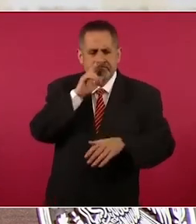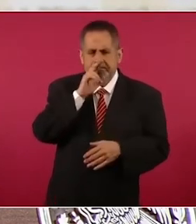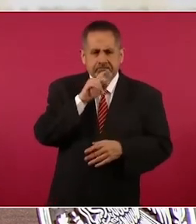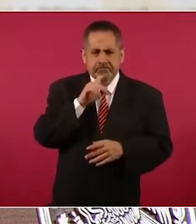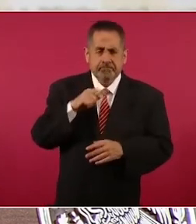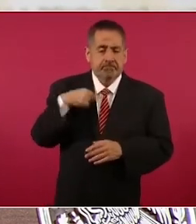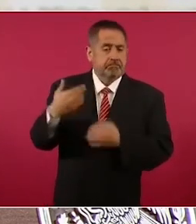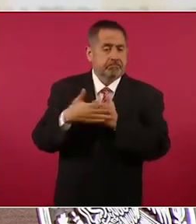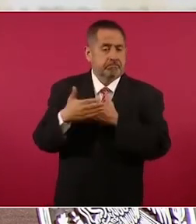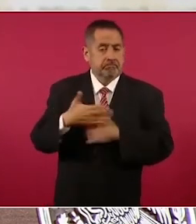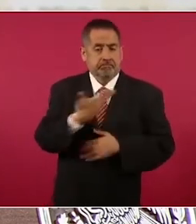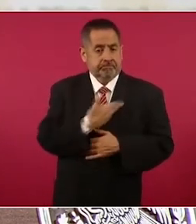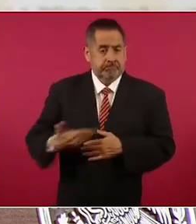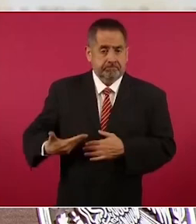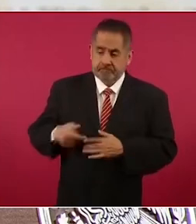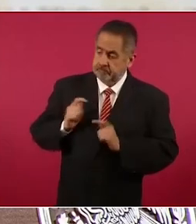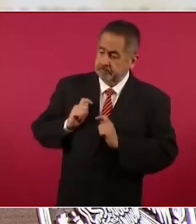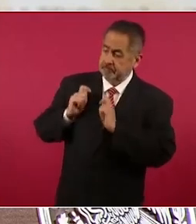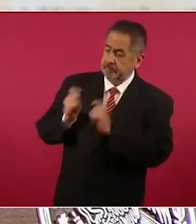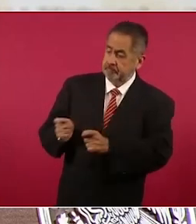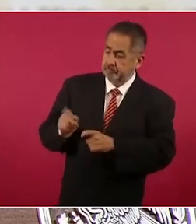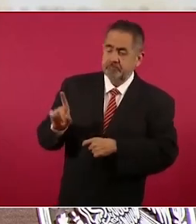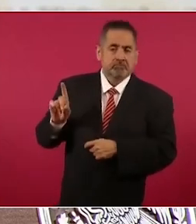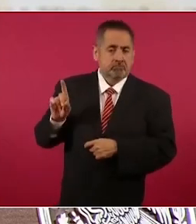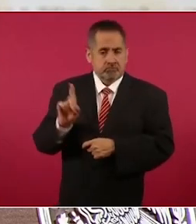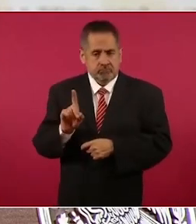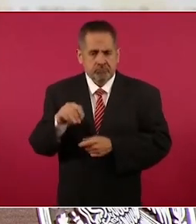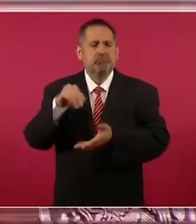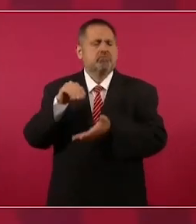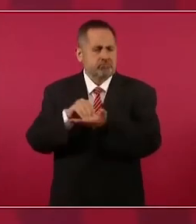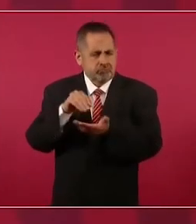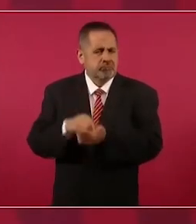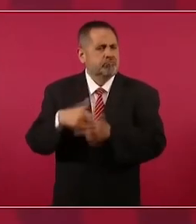de que va a haber continuidad con cambio,